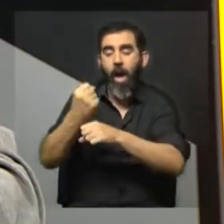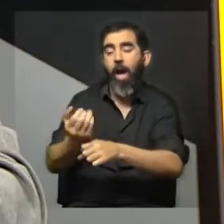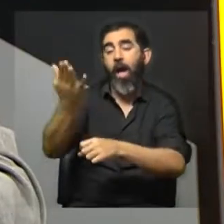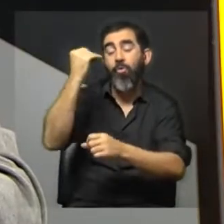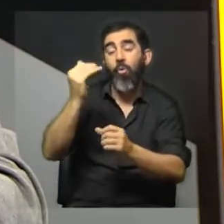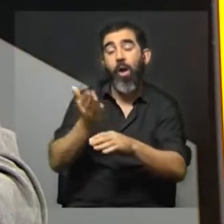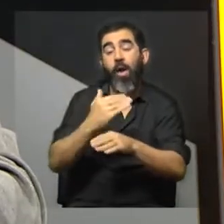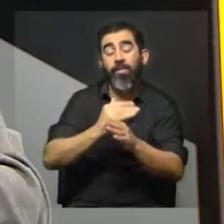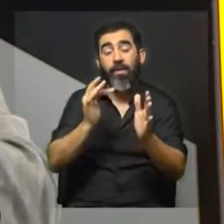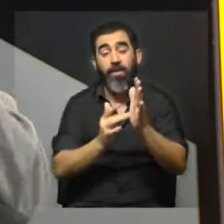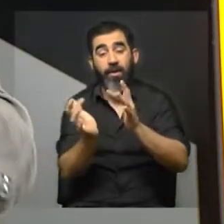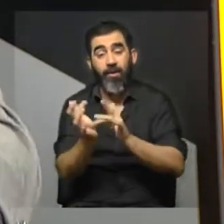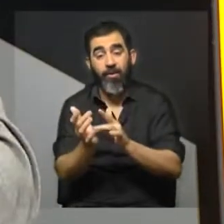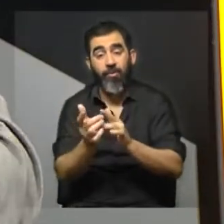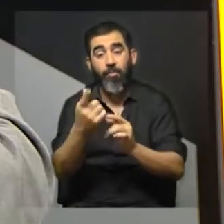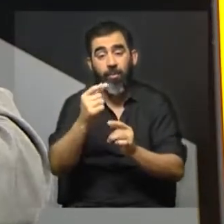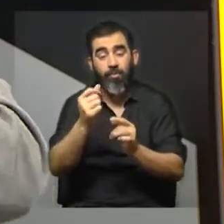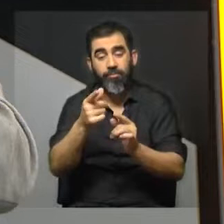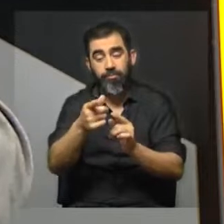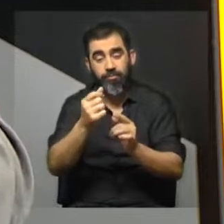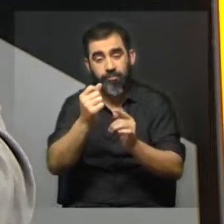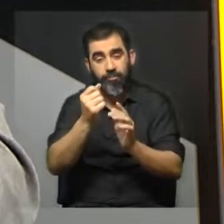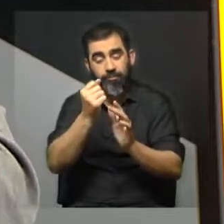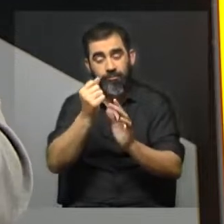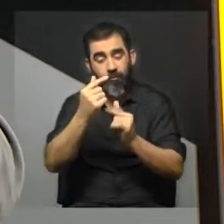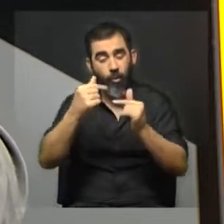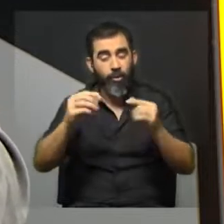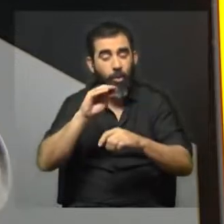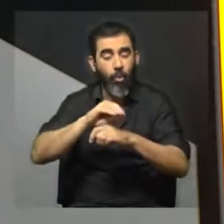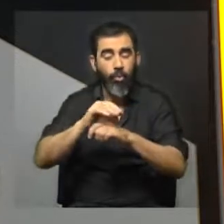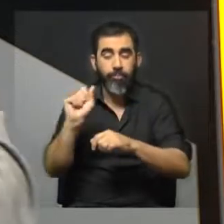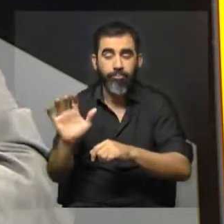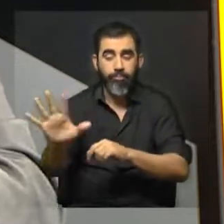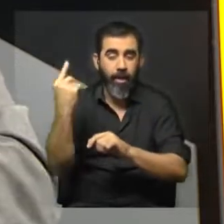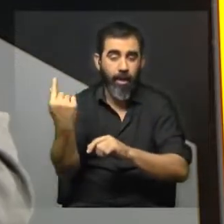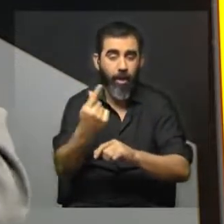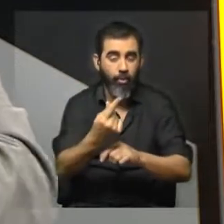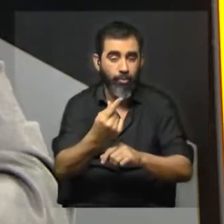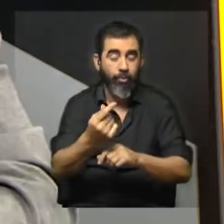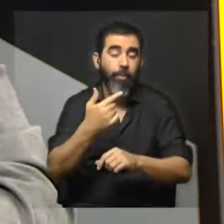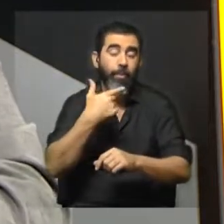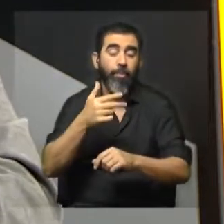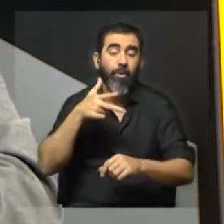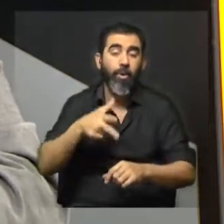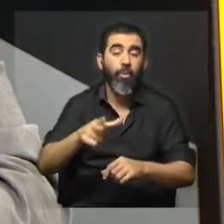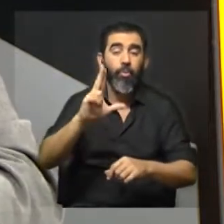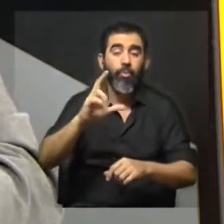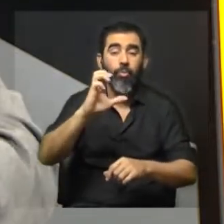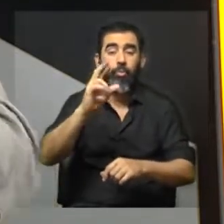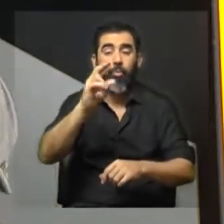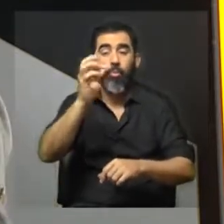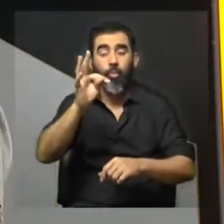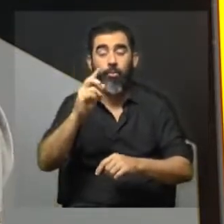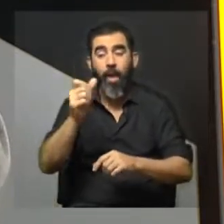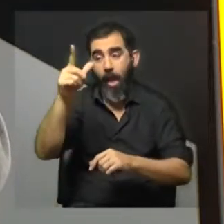Cristo, pero todos esos grabados, ¿no? En las distintas culturas, cada una con sus fermentados. Hablabas del caso del chucrú, que es una comida típica alemana, pero